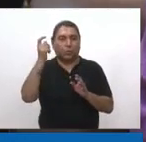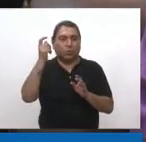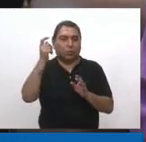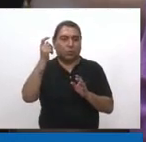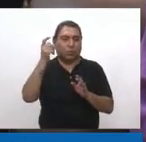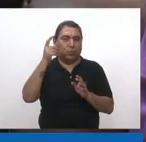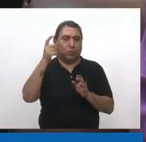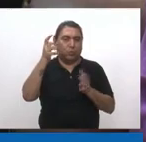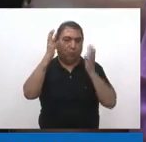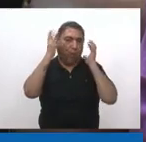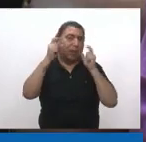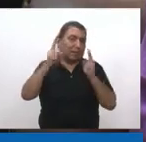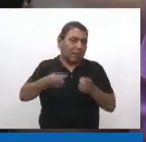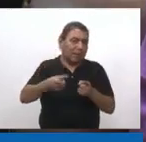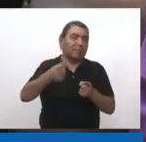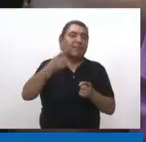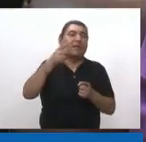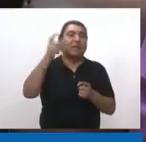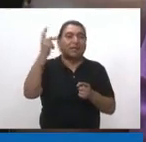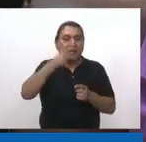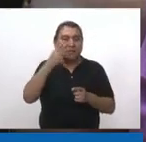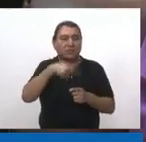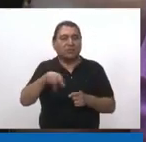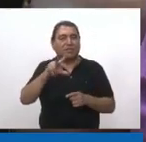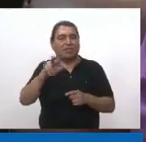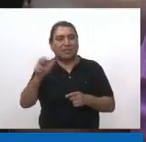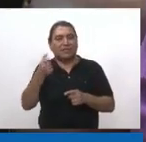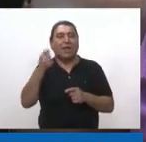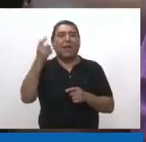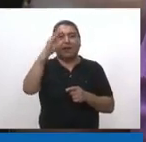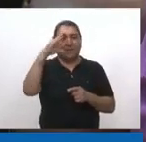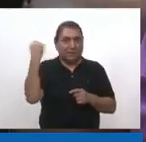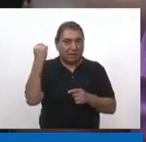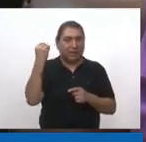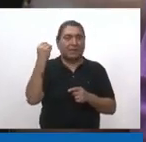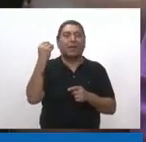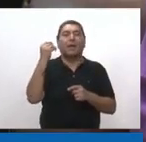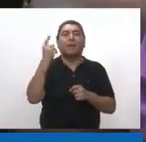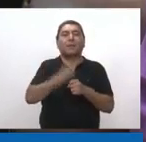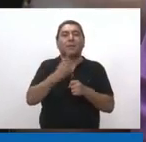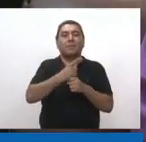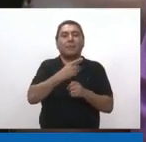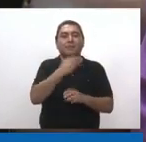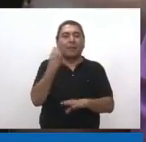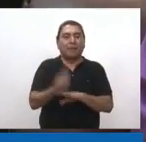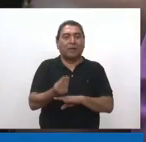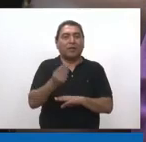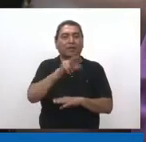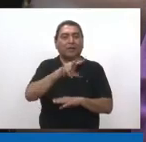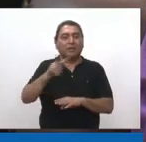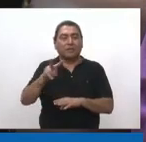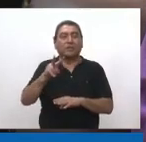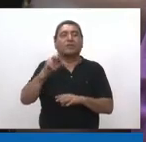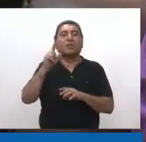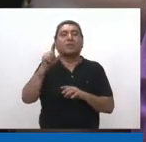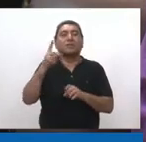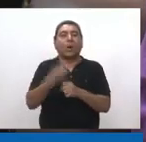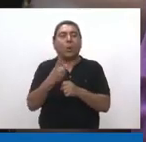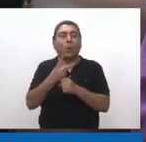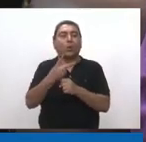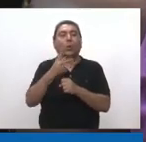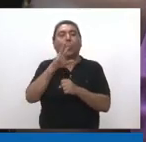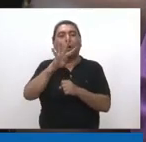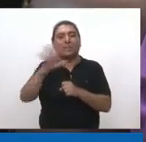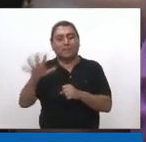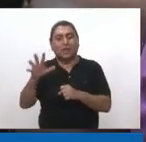Kirchner, 236, Cristina Fernández de Kirchner, primer mandato, 32, segundo mandato, 45,